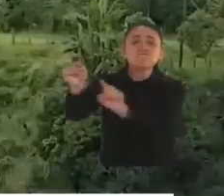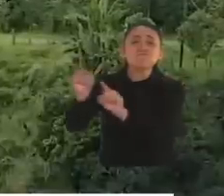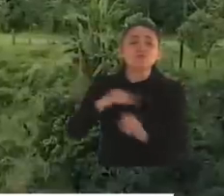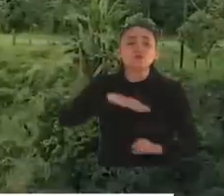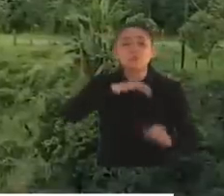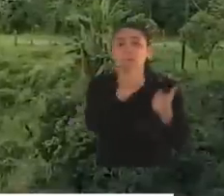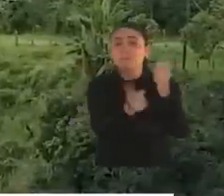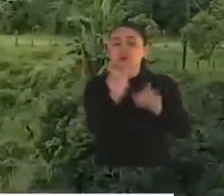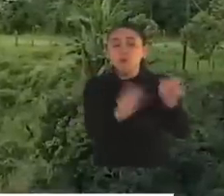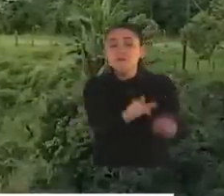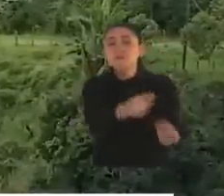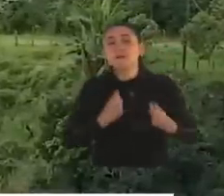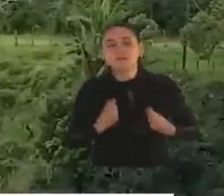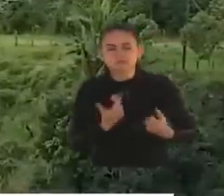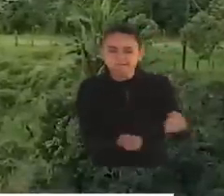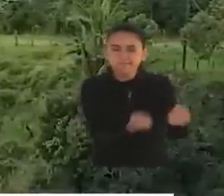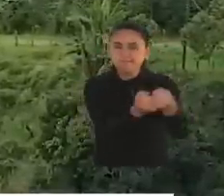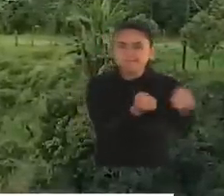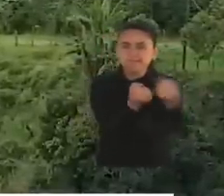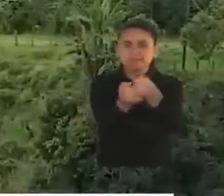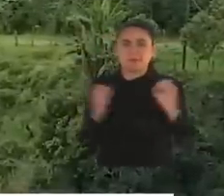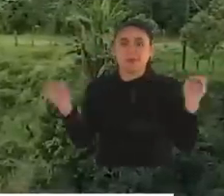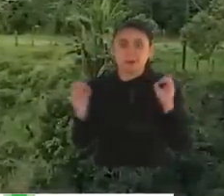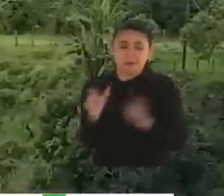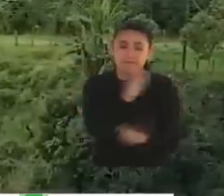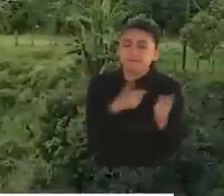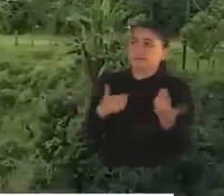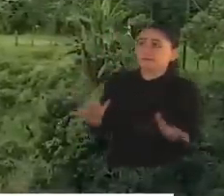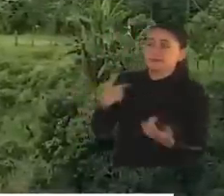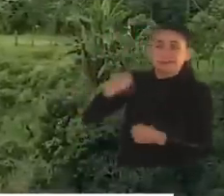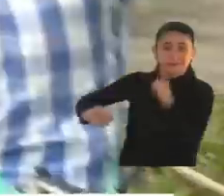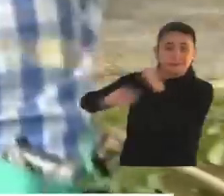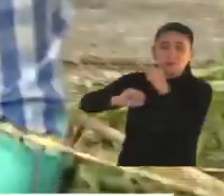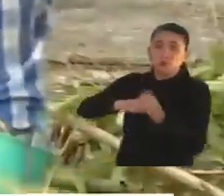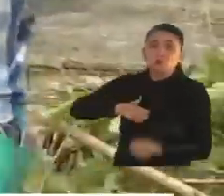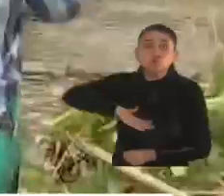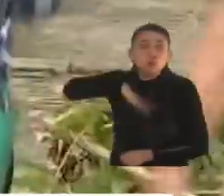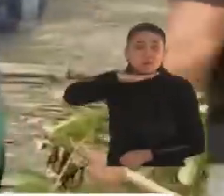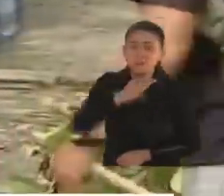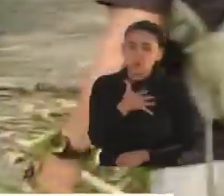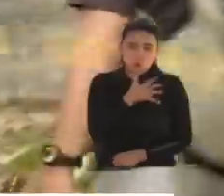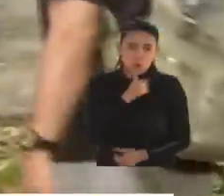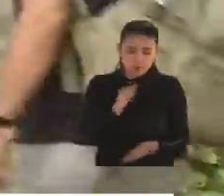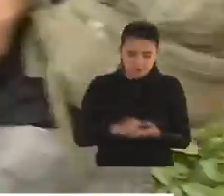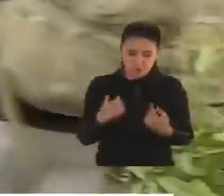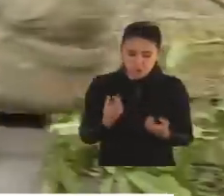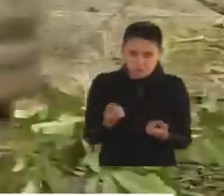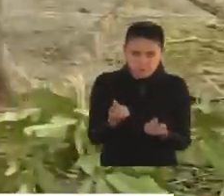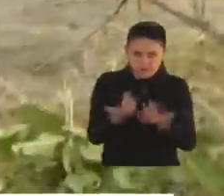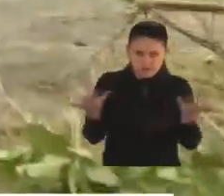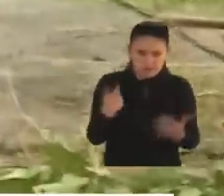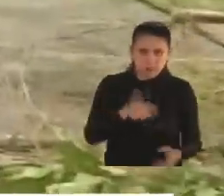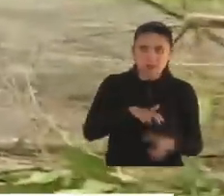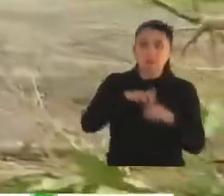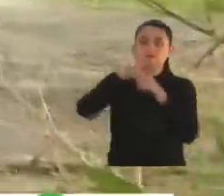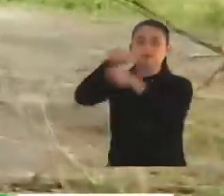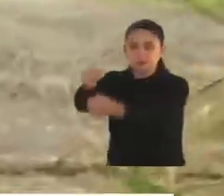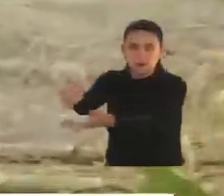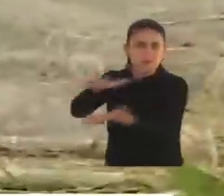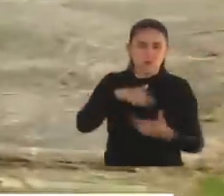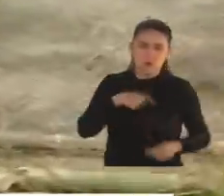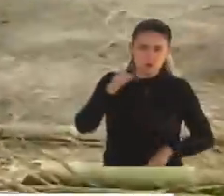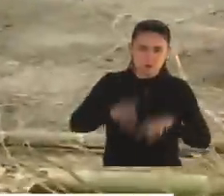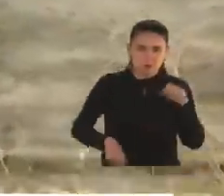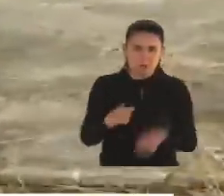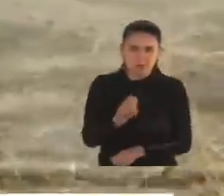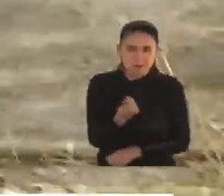Los habitantes de esa apartada zona denuncian que no están llegando ayudas suficientes y no tienen dinero ni cómo salir al pueblo para abastecerse. No les